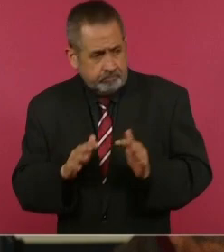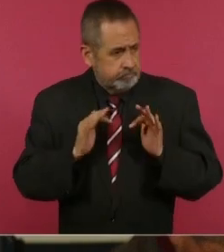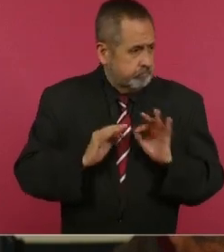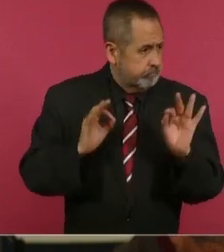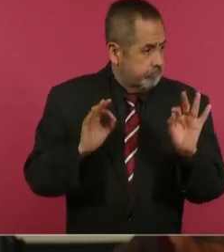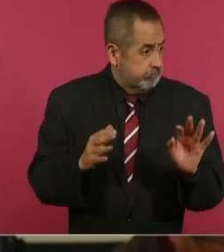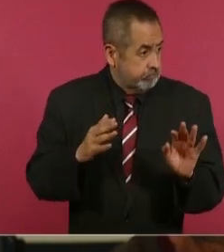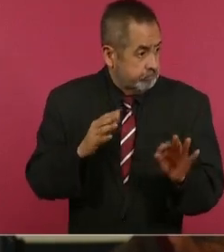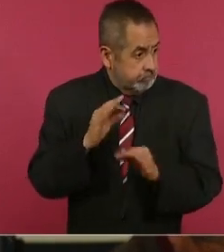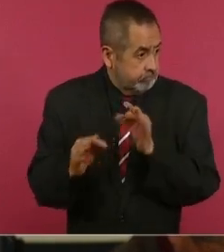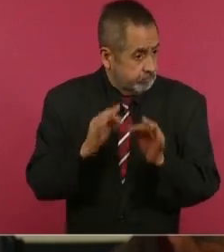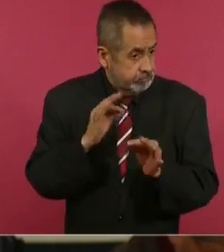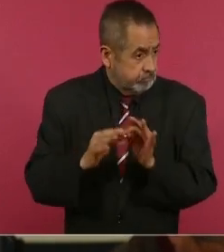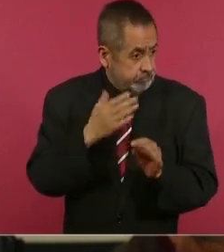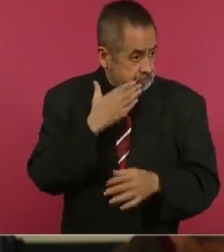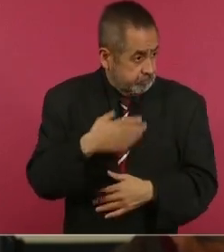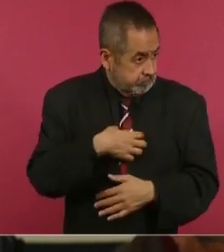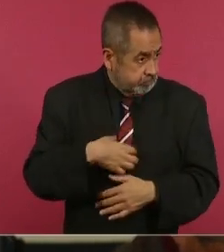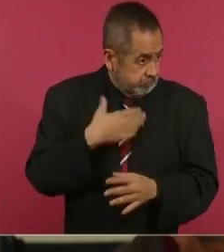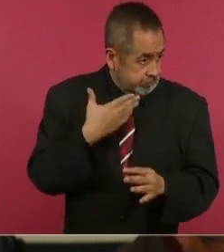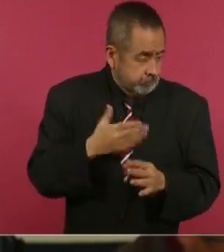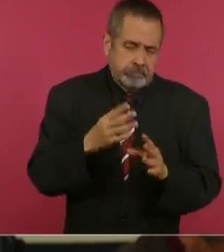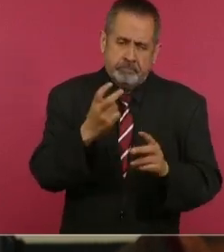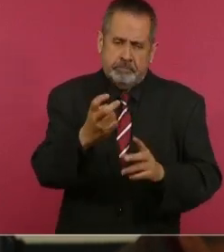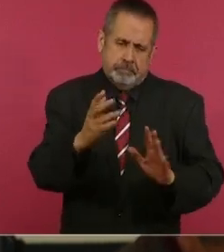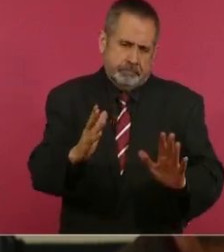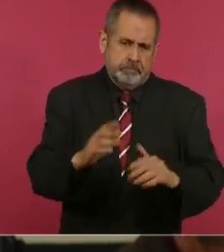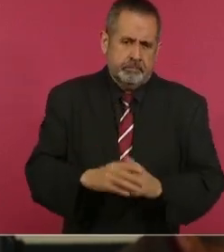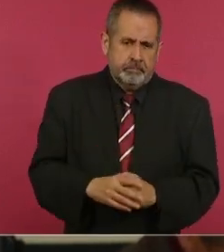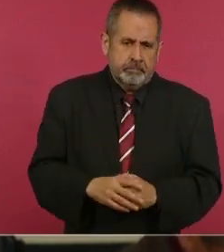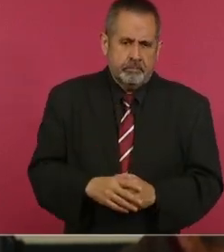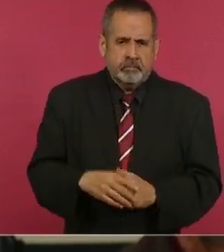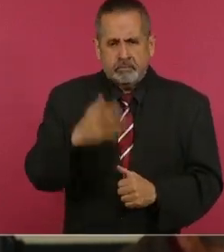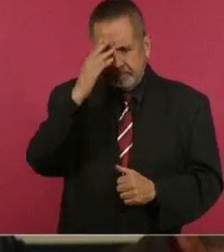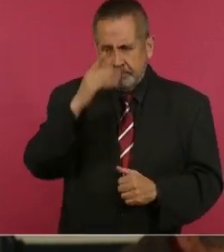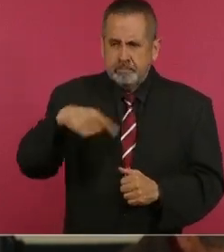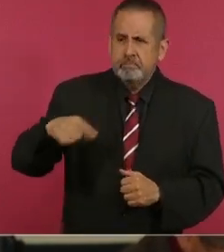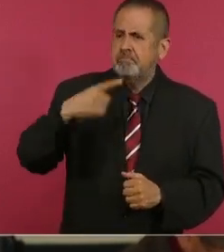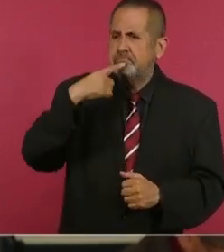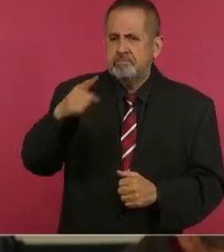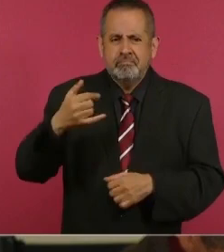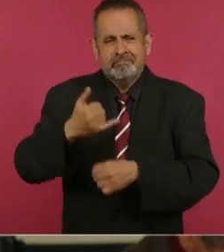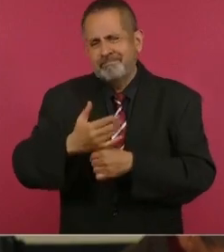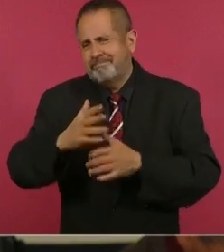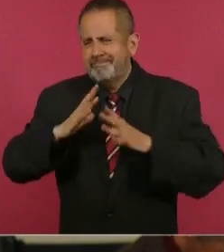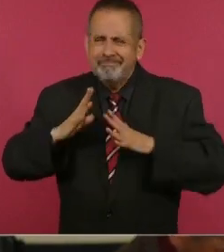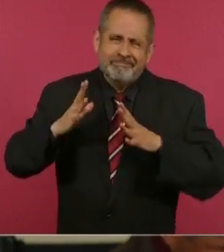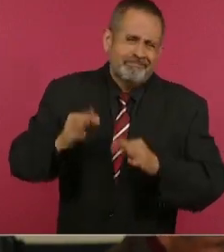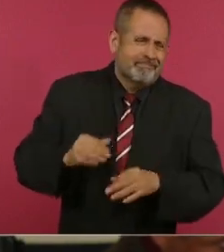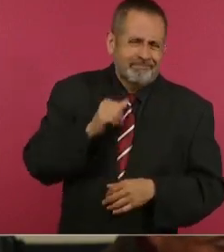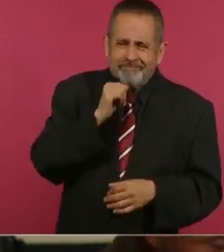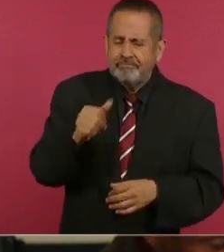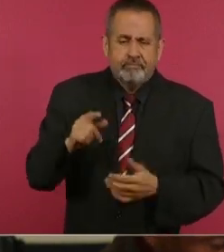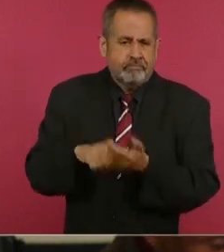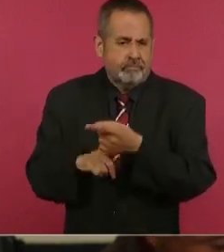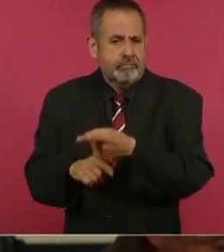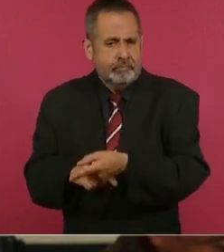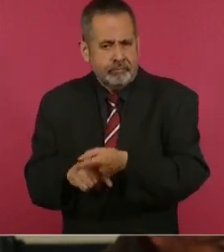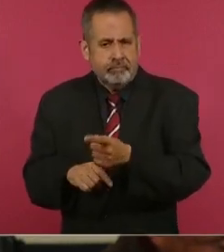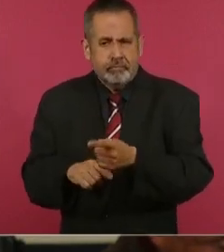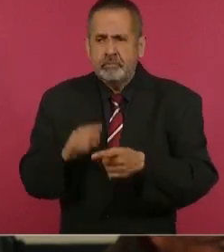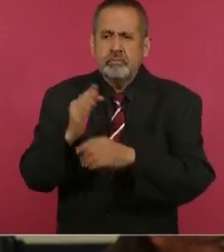salgan satisfechas. Incluso, bueno, ha habido, usted sabe, ¿no?, brotes de inconformidad, de la perspectiva de que pudiera